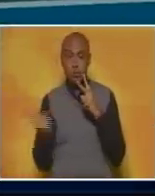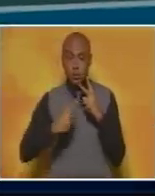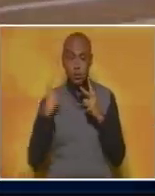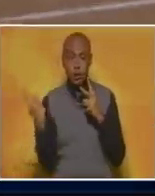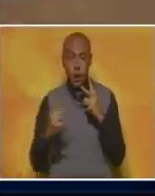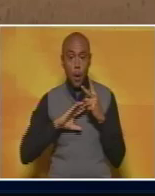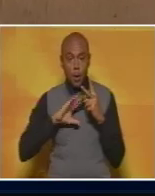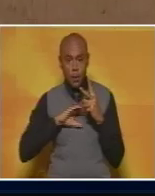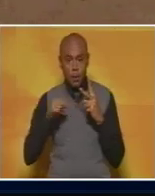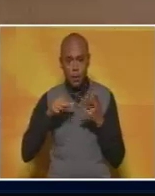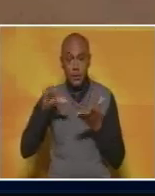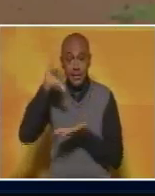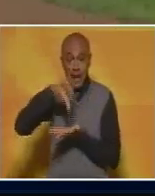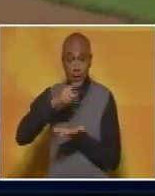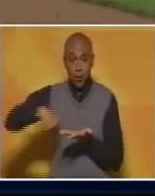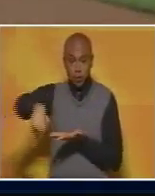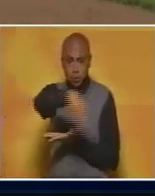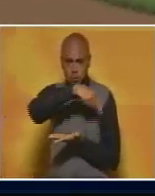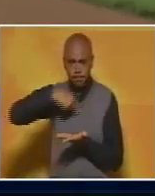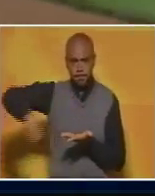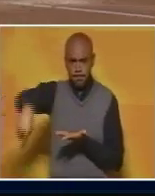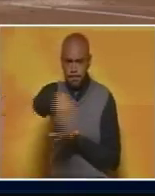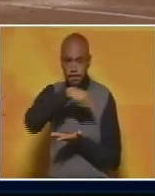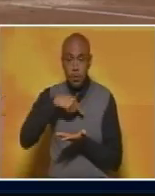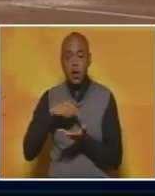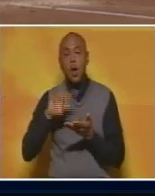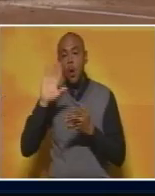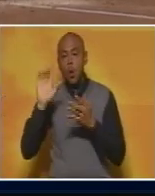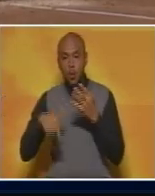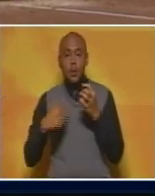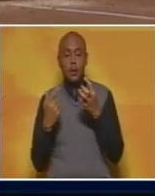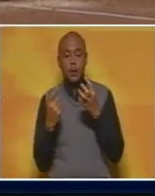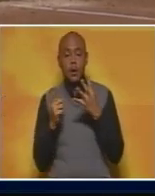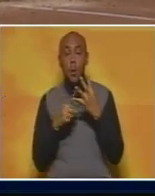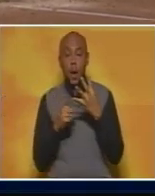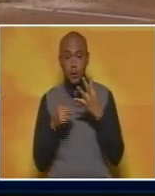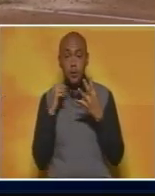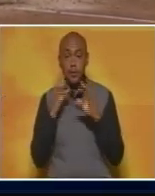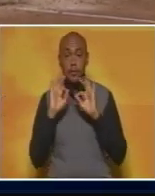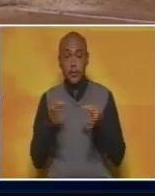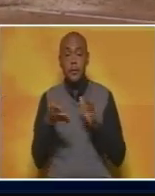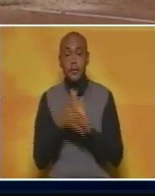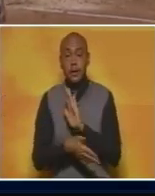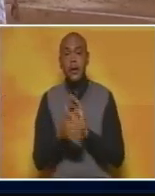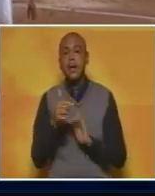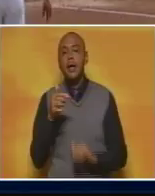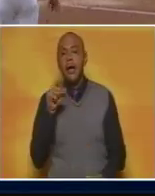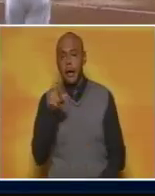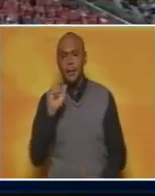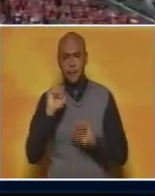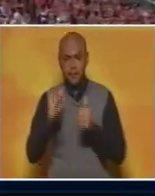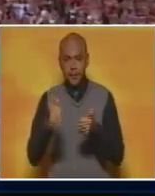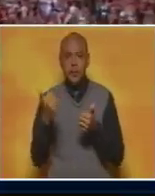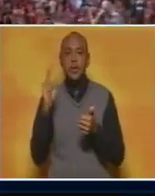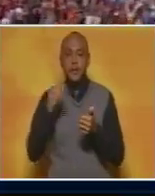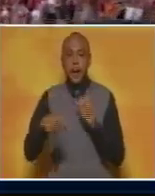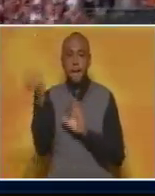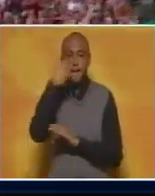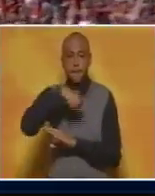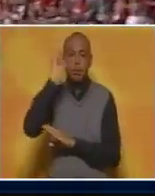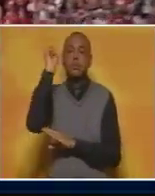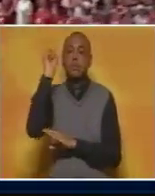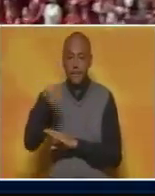el jardín central con Yulieski Gurriel a bordo. En el cuarto, Houston amplió la brecha con tablazo de 2 anotaciones por el jardín